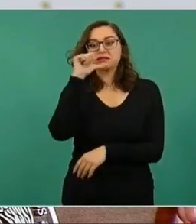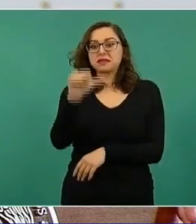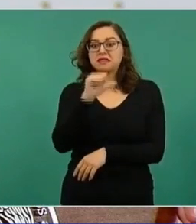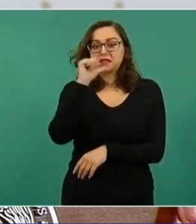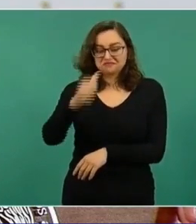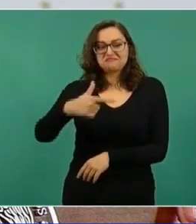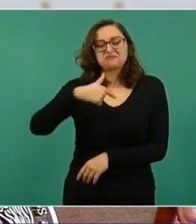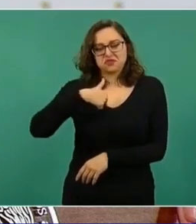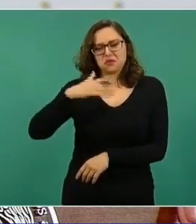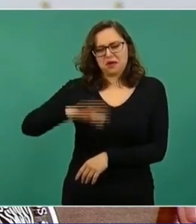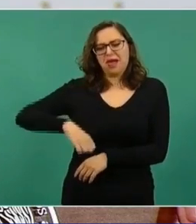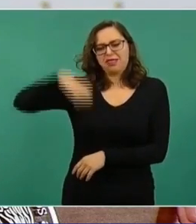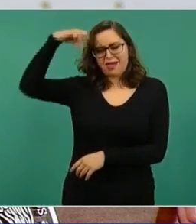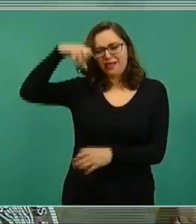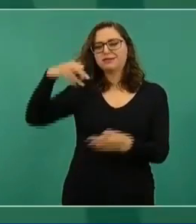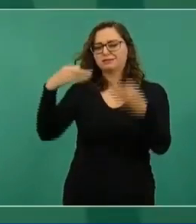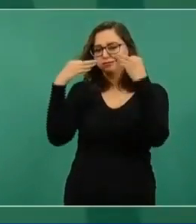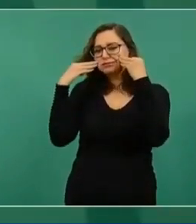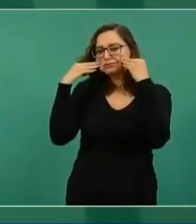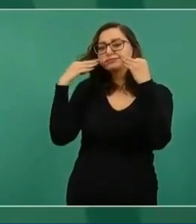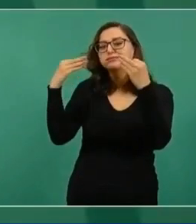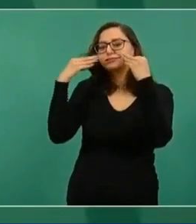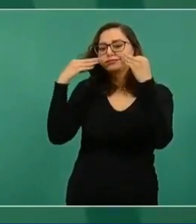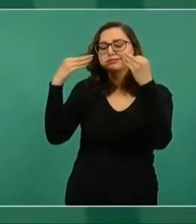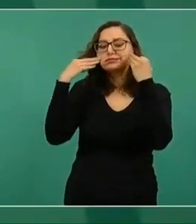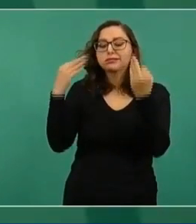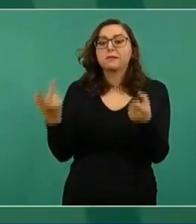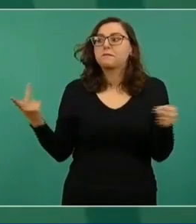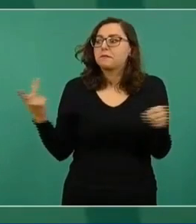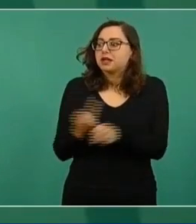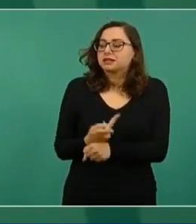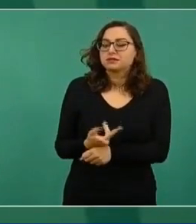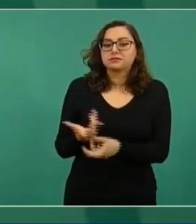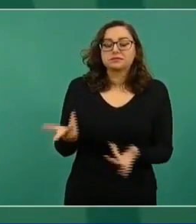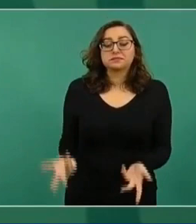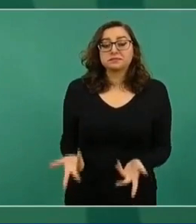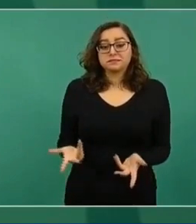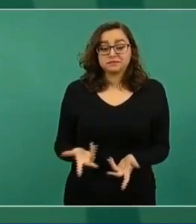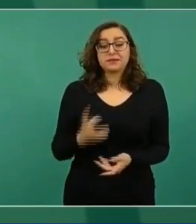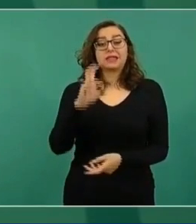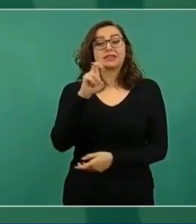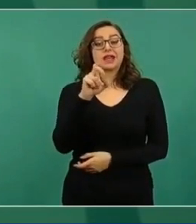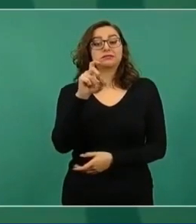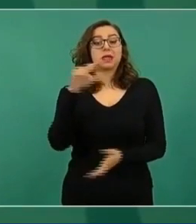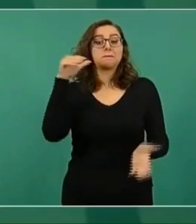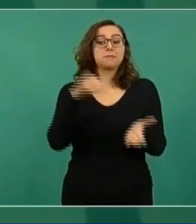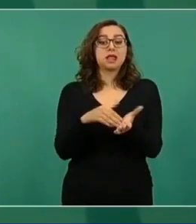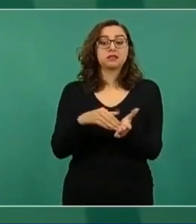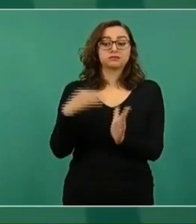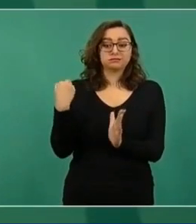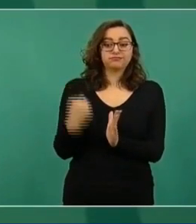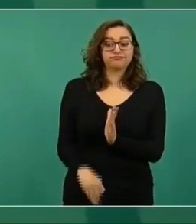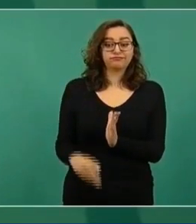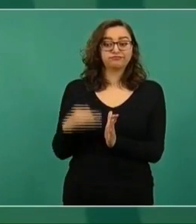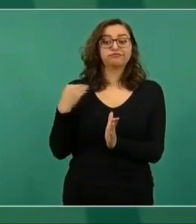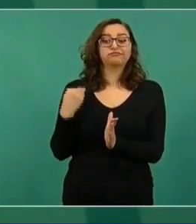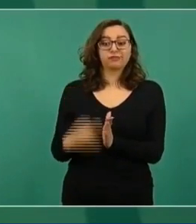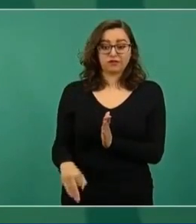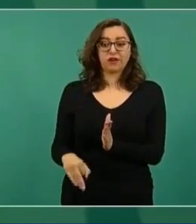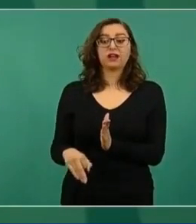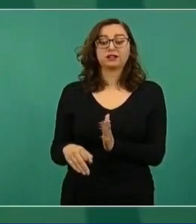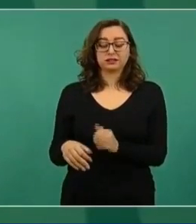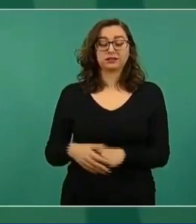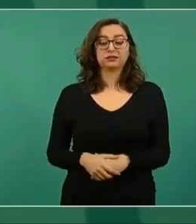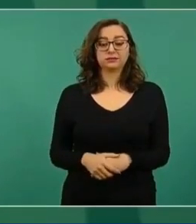formar los especialistas, y rebasaba esto los 30,000 médicos especialistas que se requerían para